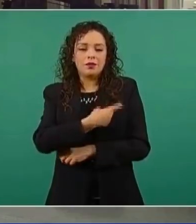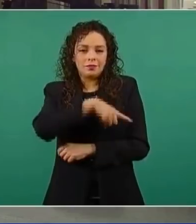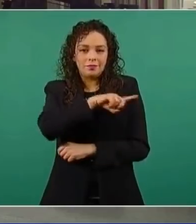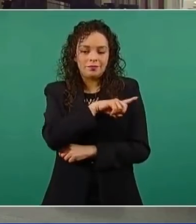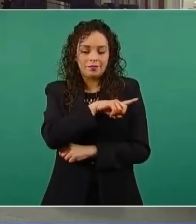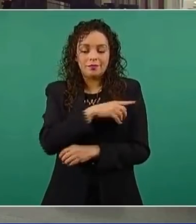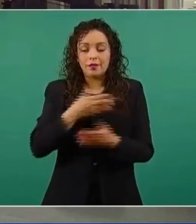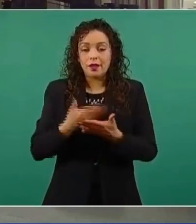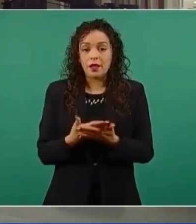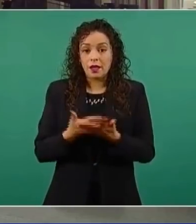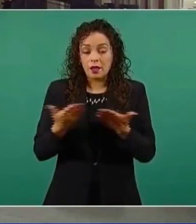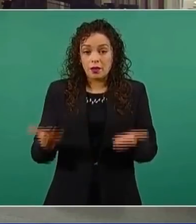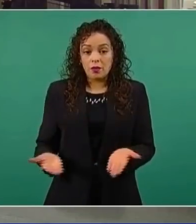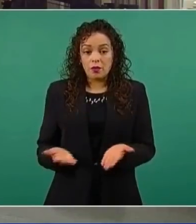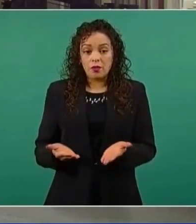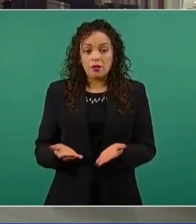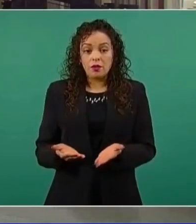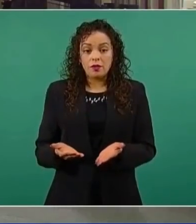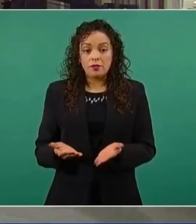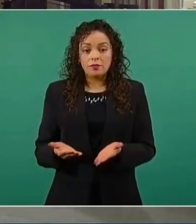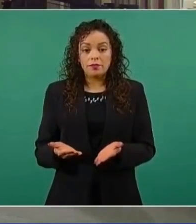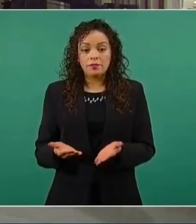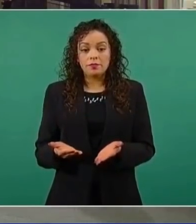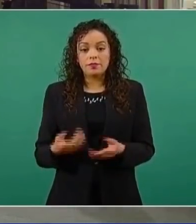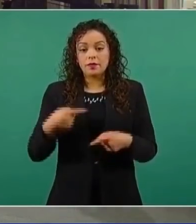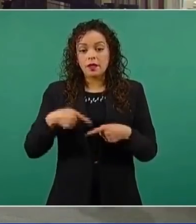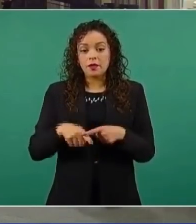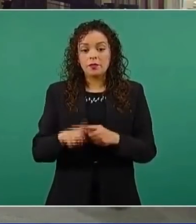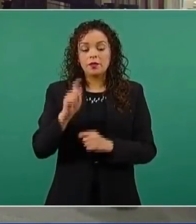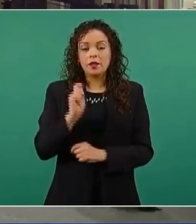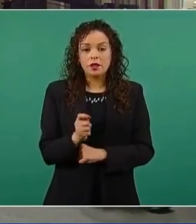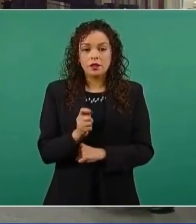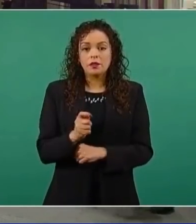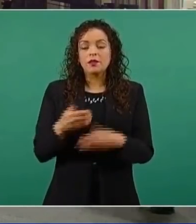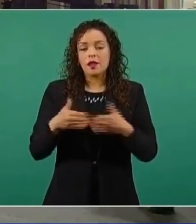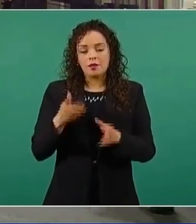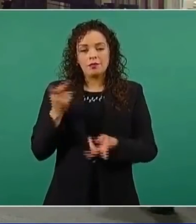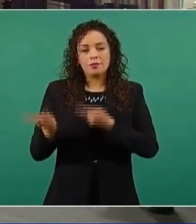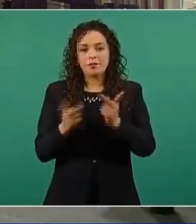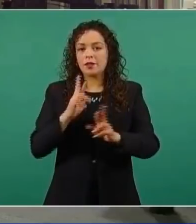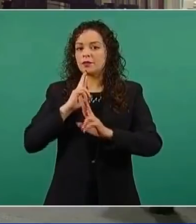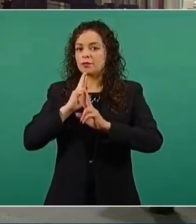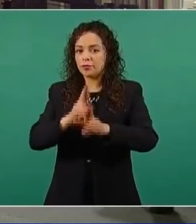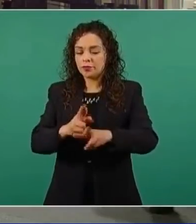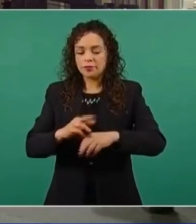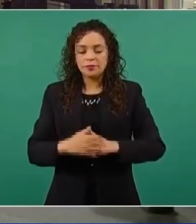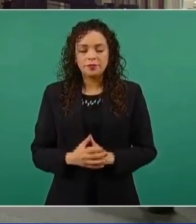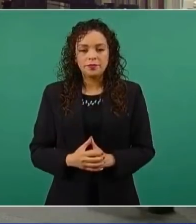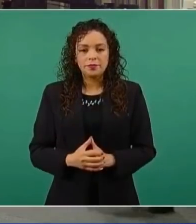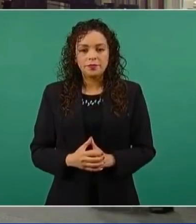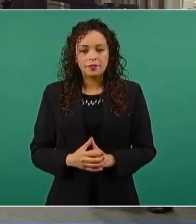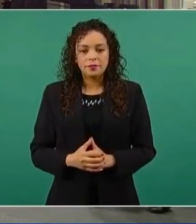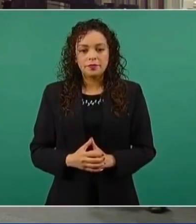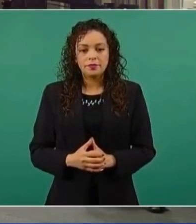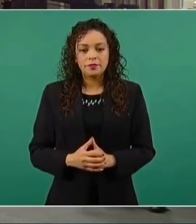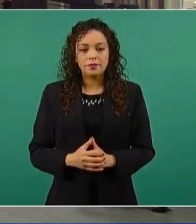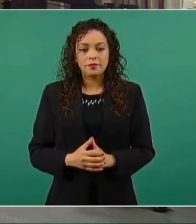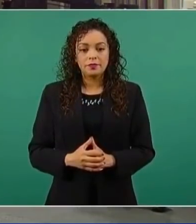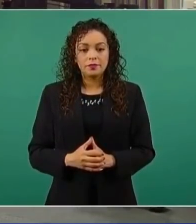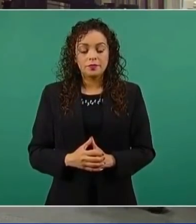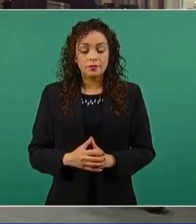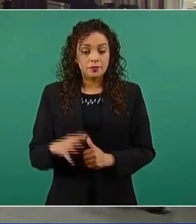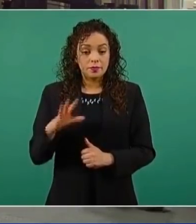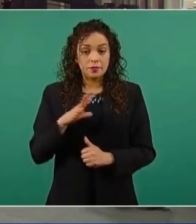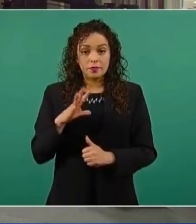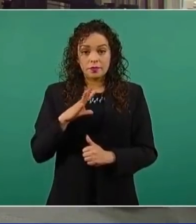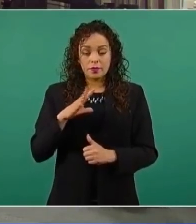vamos ya a las preguntas. Hay una relación,